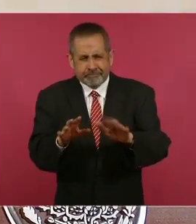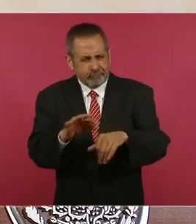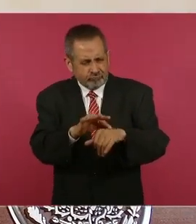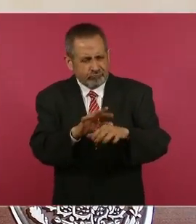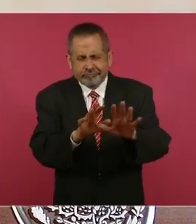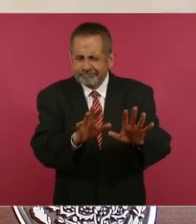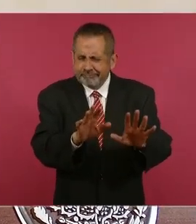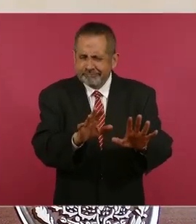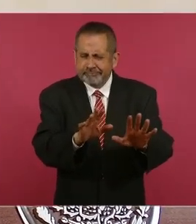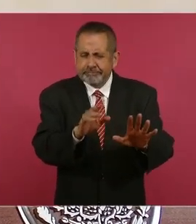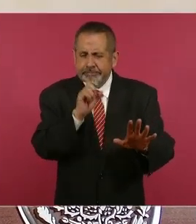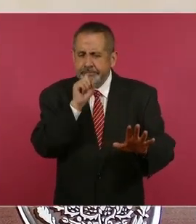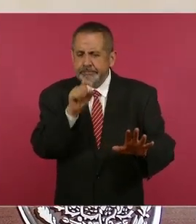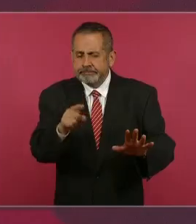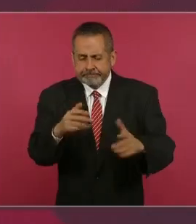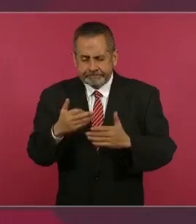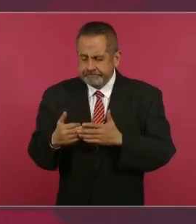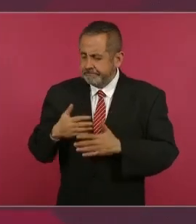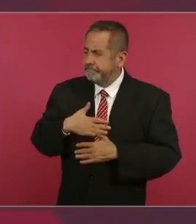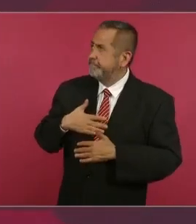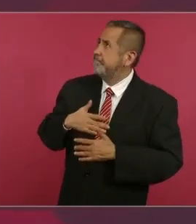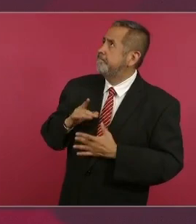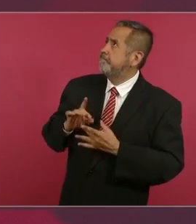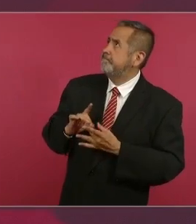Hace falta también